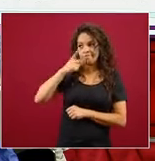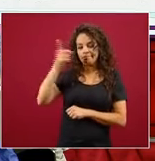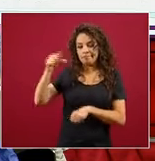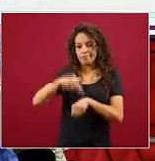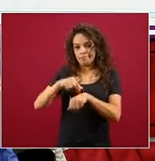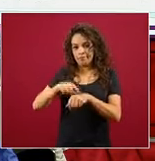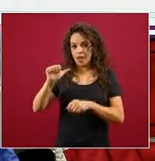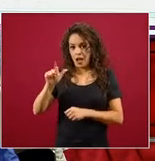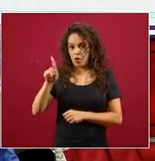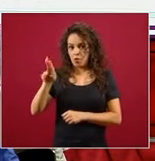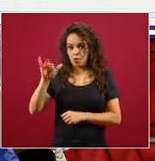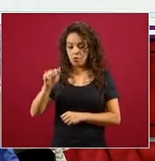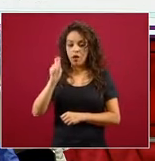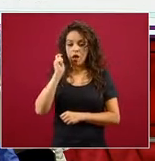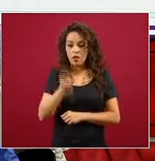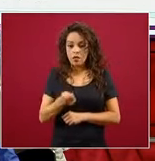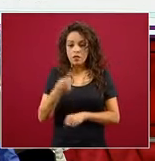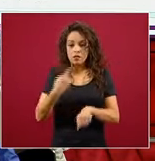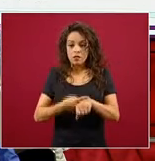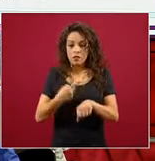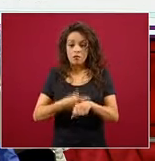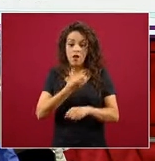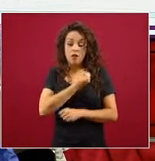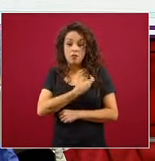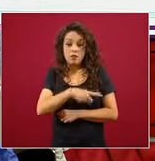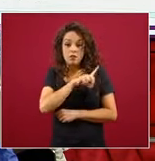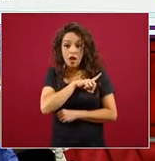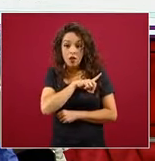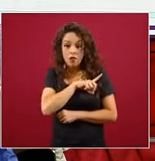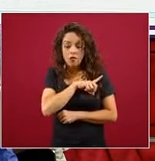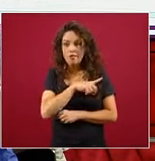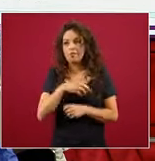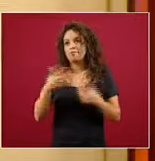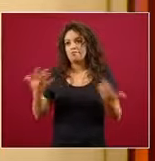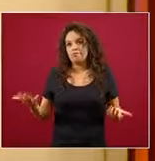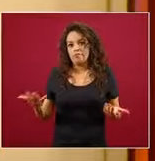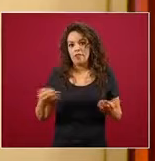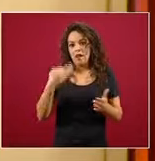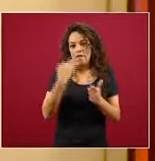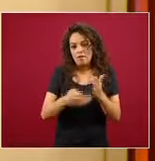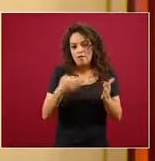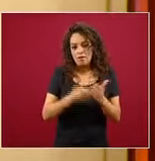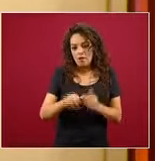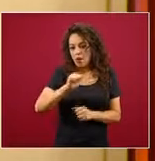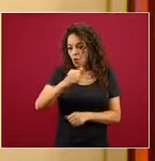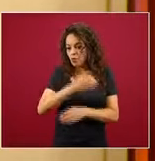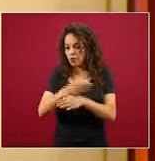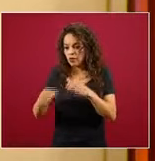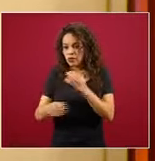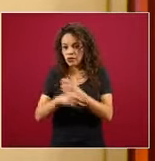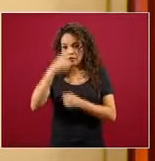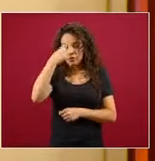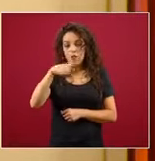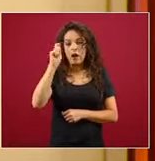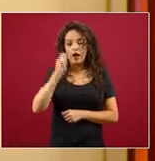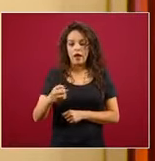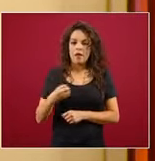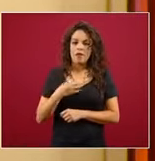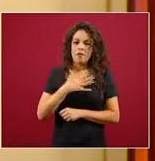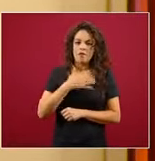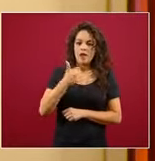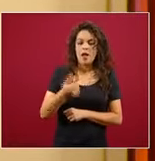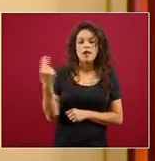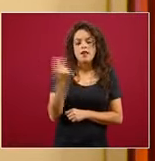Salomía, que tiene más problemas de salud, pues estamos perdiendo muchos otros componentes del bienestar general que requiere una persona adulta